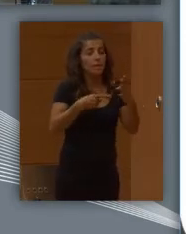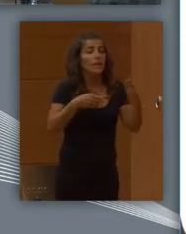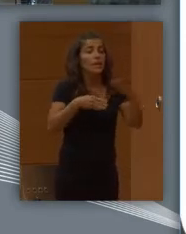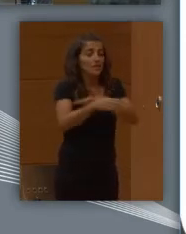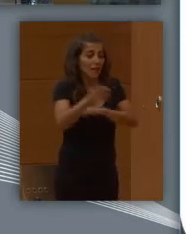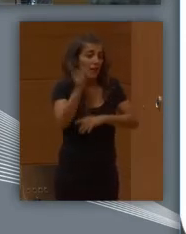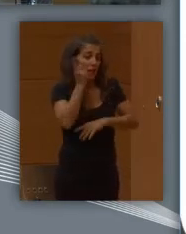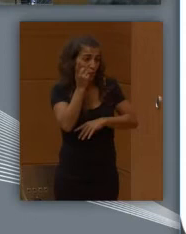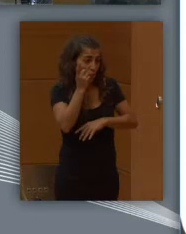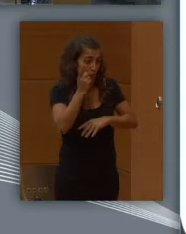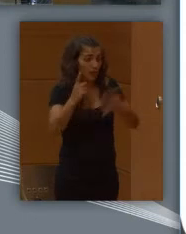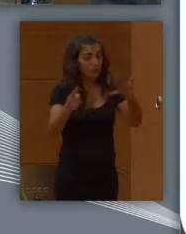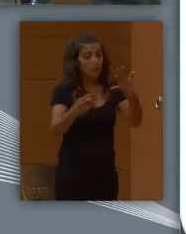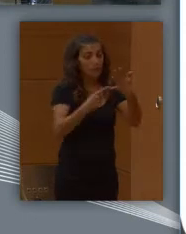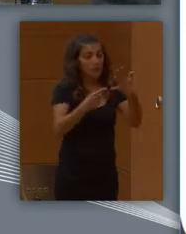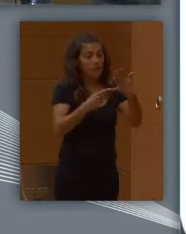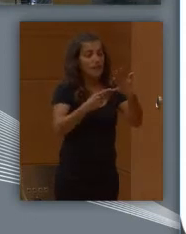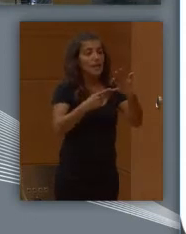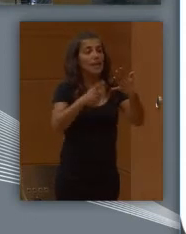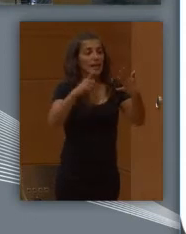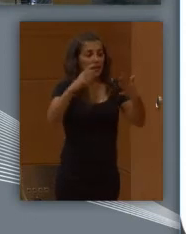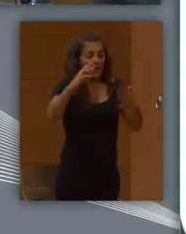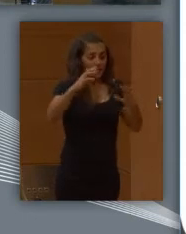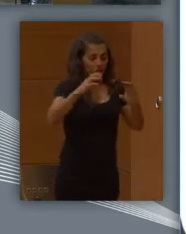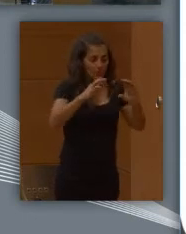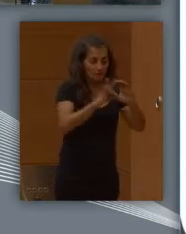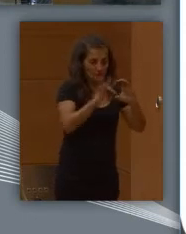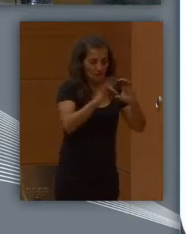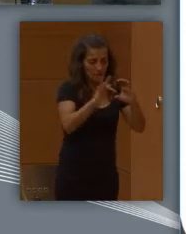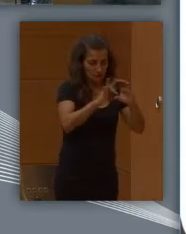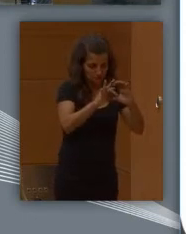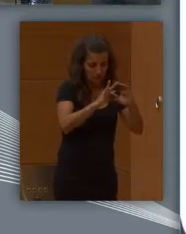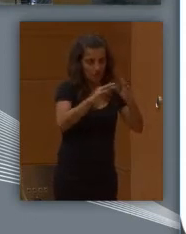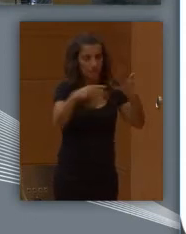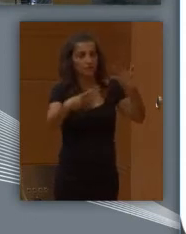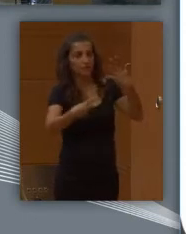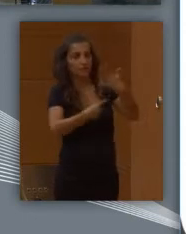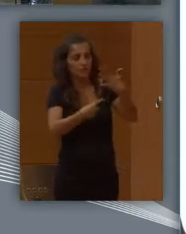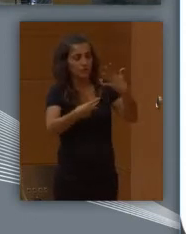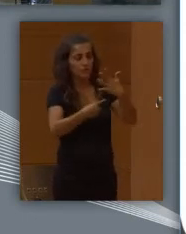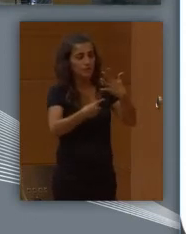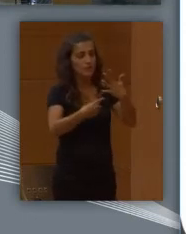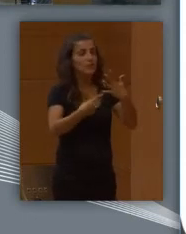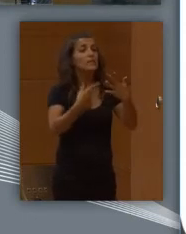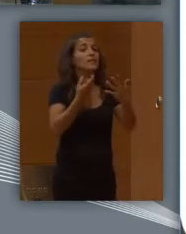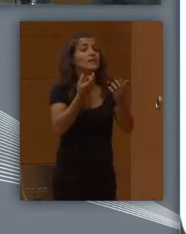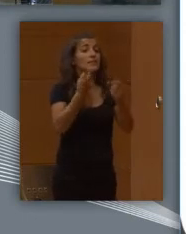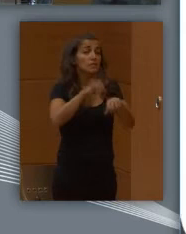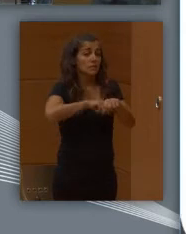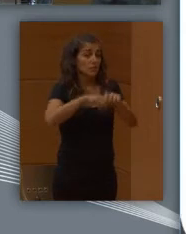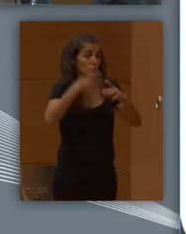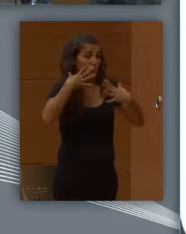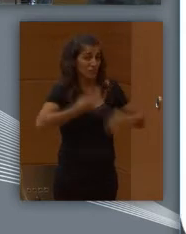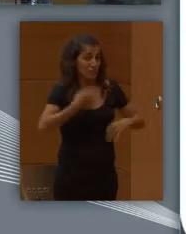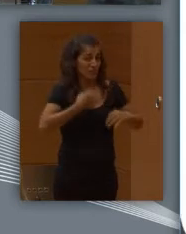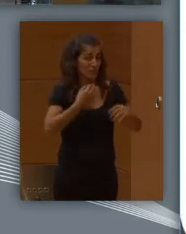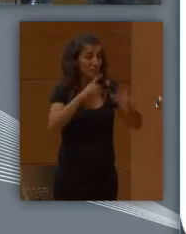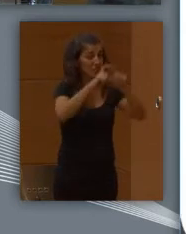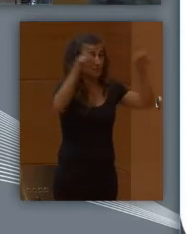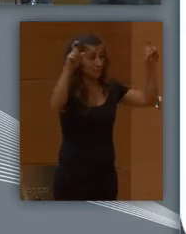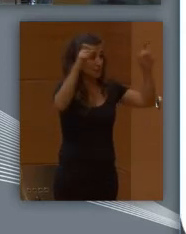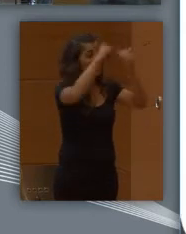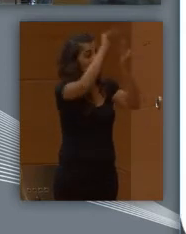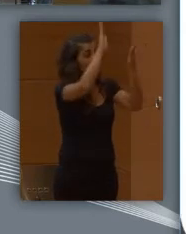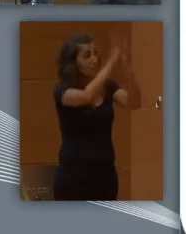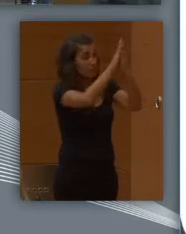NFC, que seguramente saldrá luego, consultas de horarios en tiempo real mediante TAP NFC en marquesinas de autobuses, lo ha